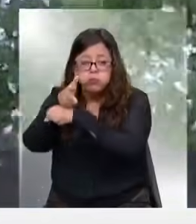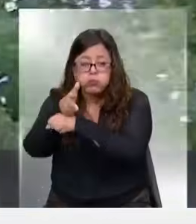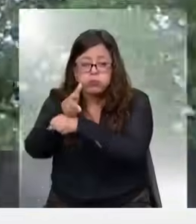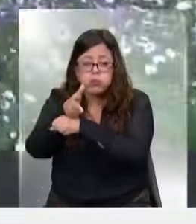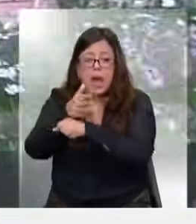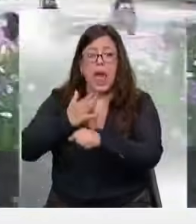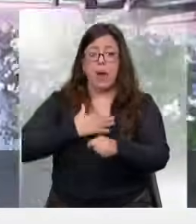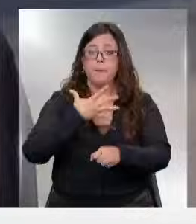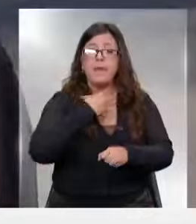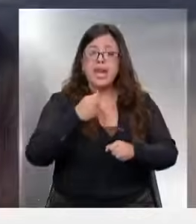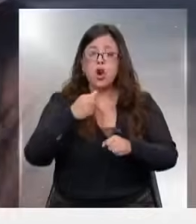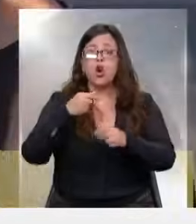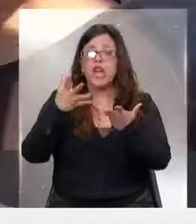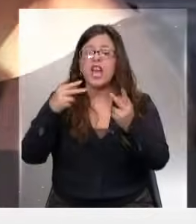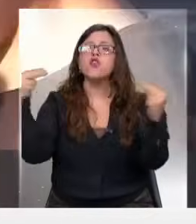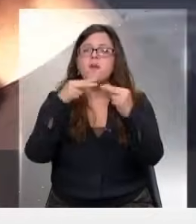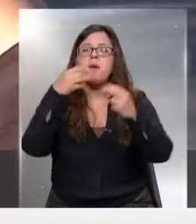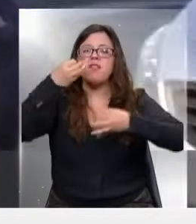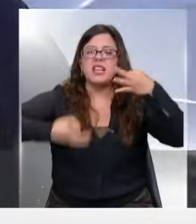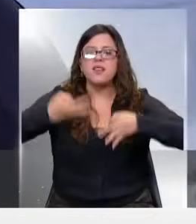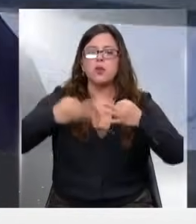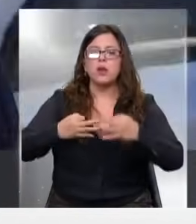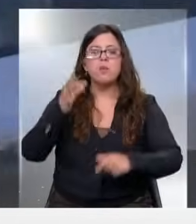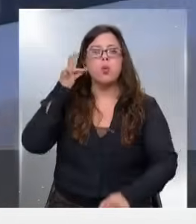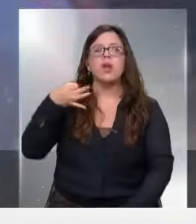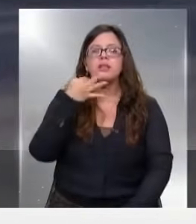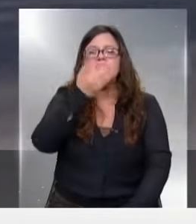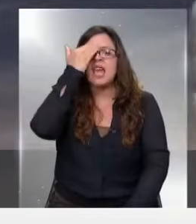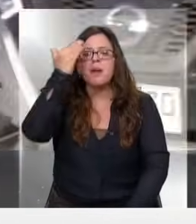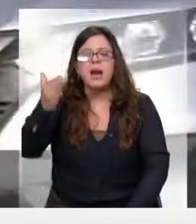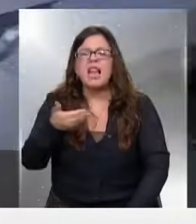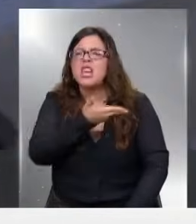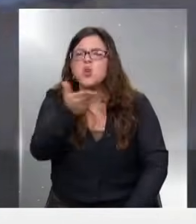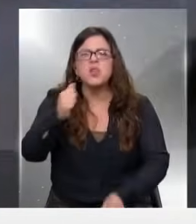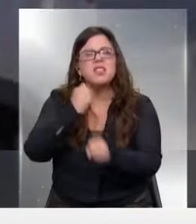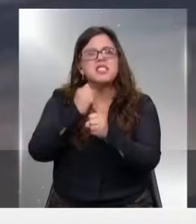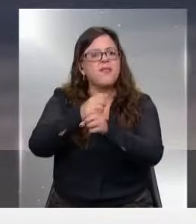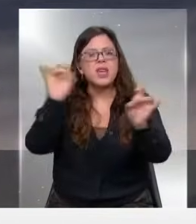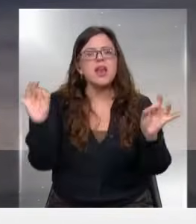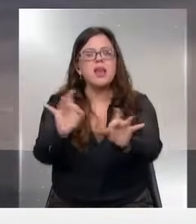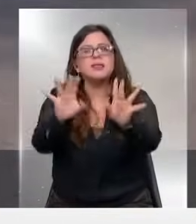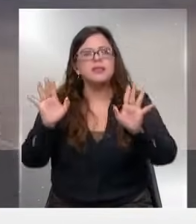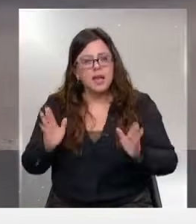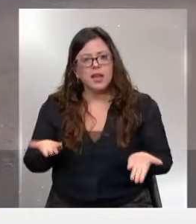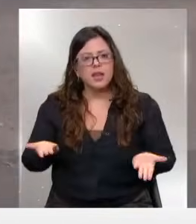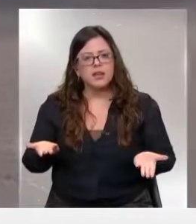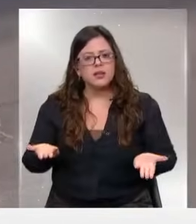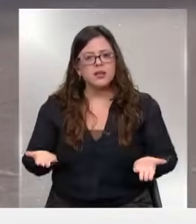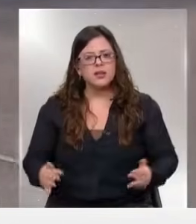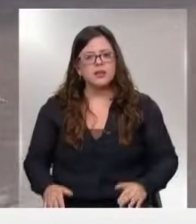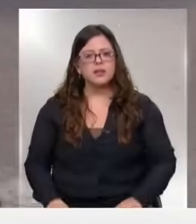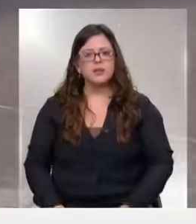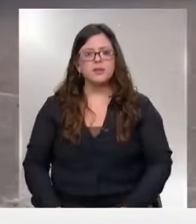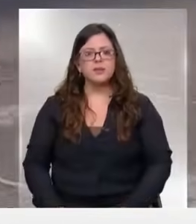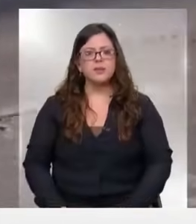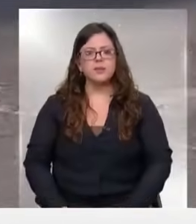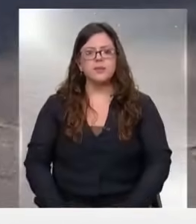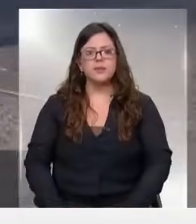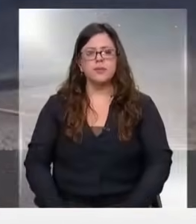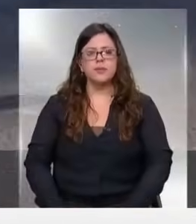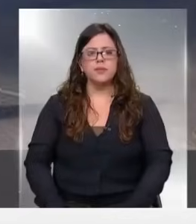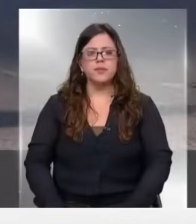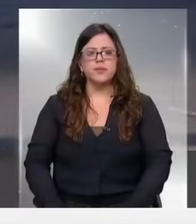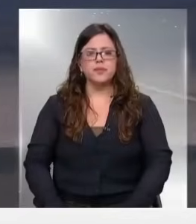vaya a ver en tribunal. Qué terrible. Que tengan que ganarse la vida de esposo. Y no, hija.